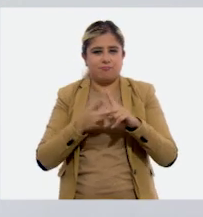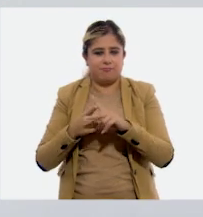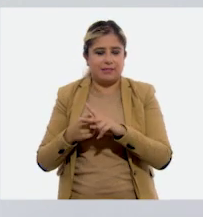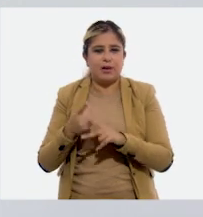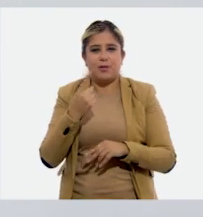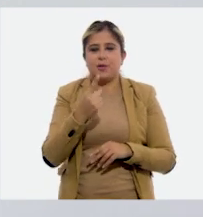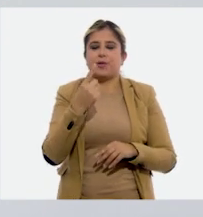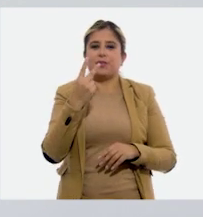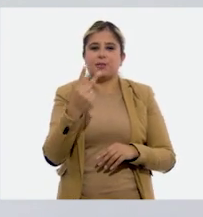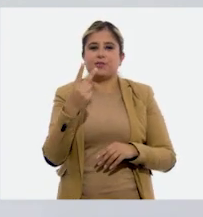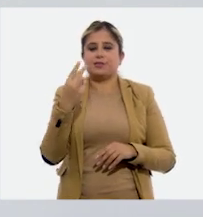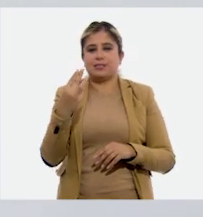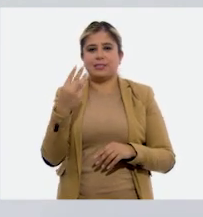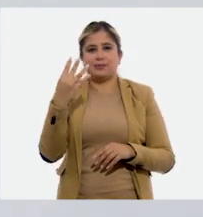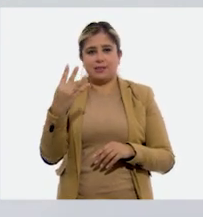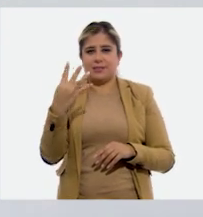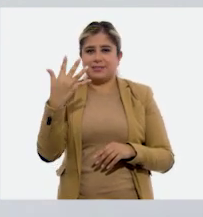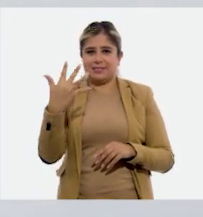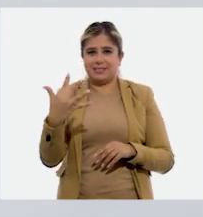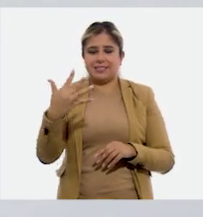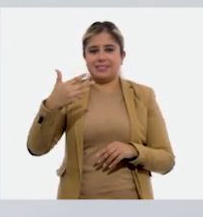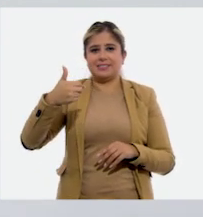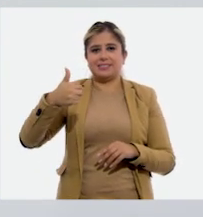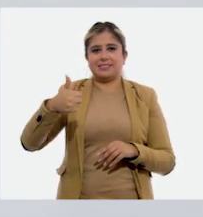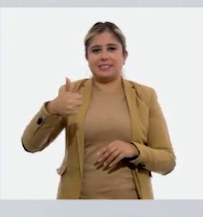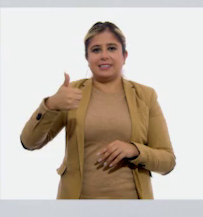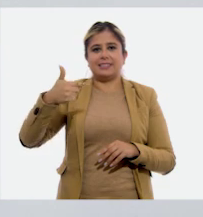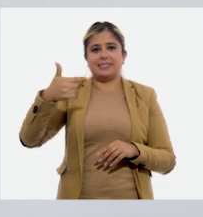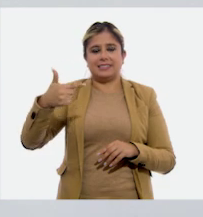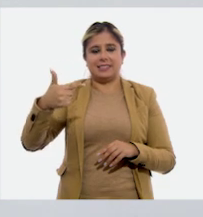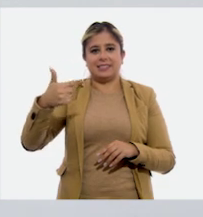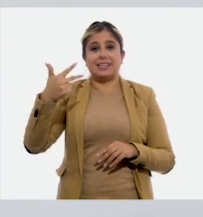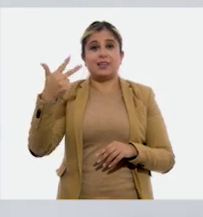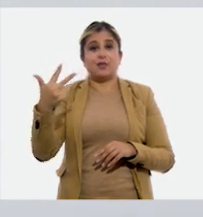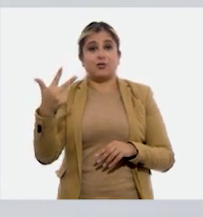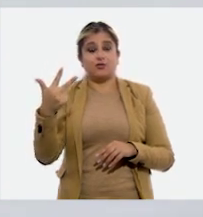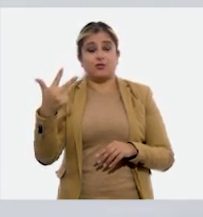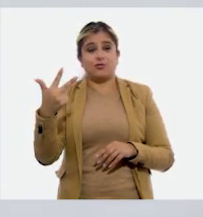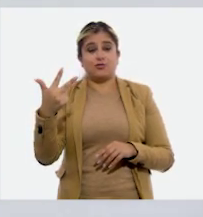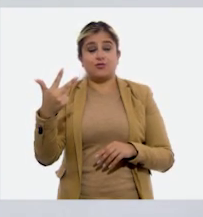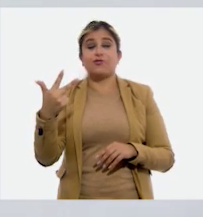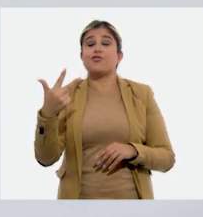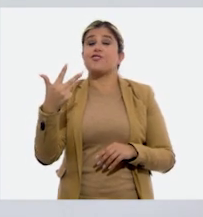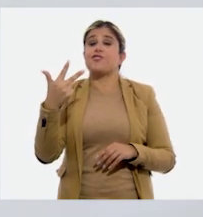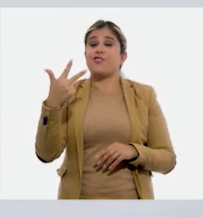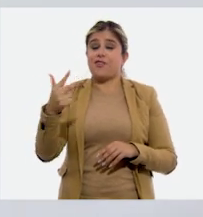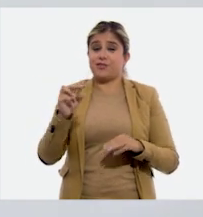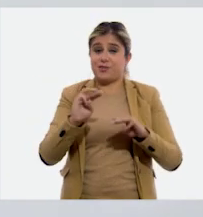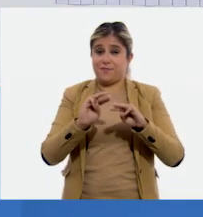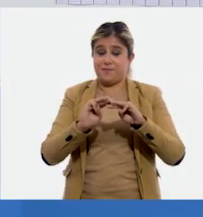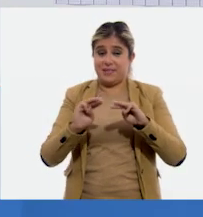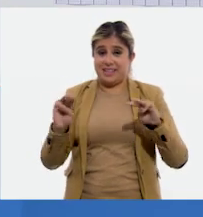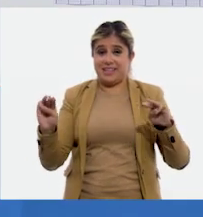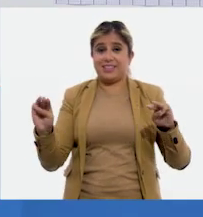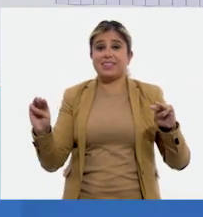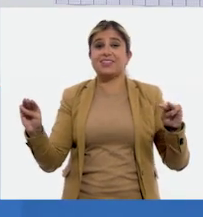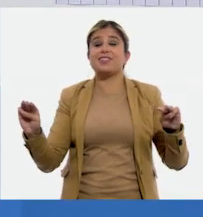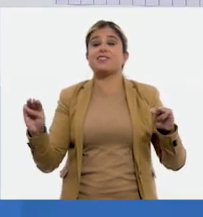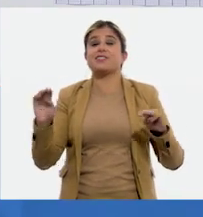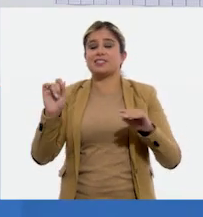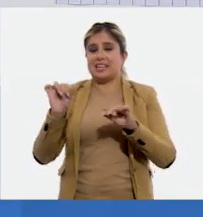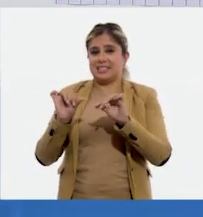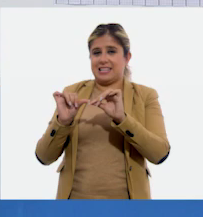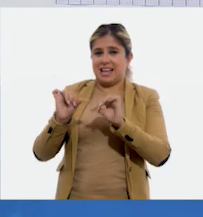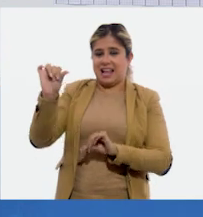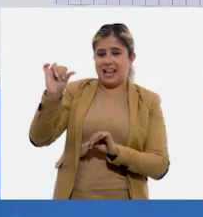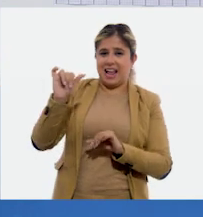1, 2, 3, 4, 5, 6, 7, 8. 8 metros de